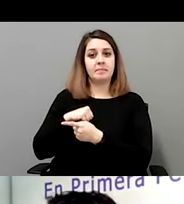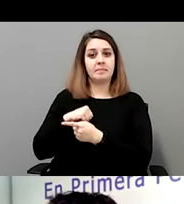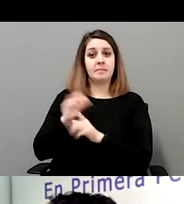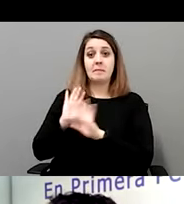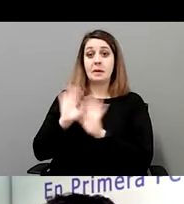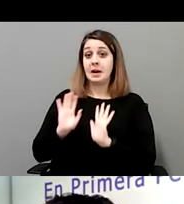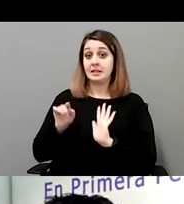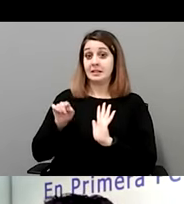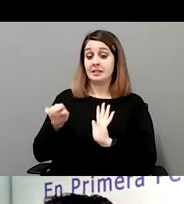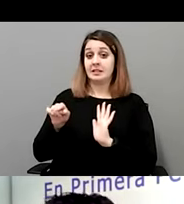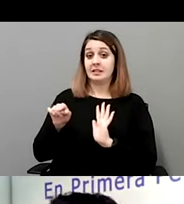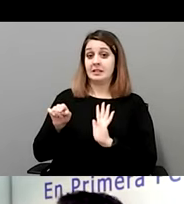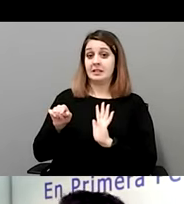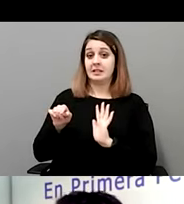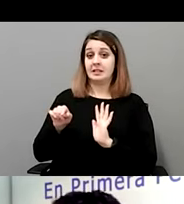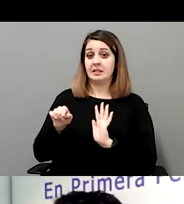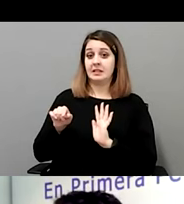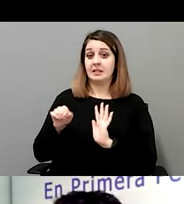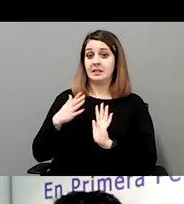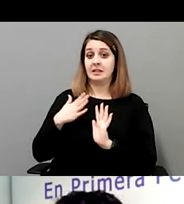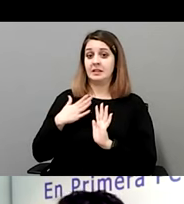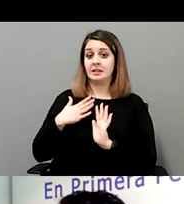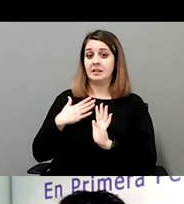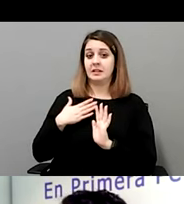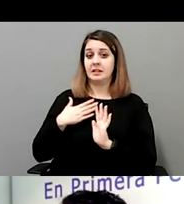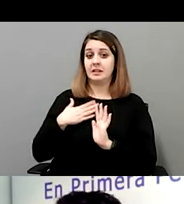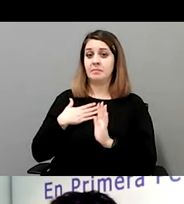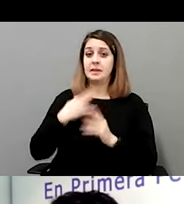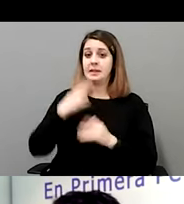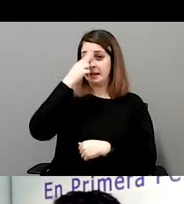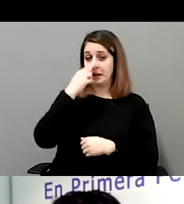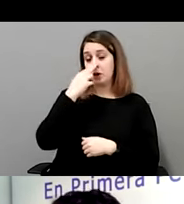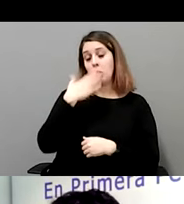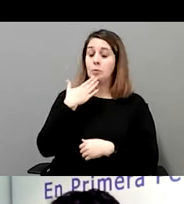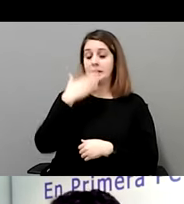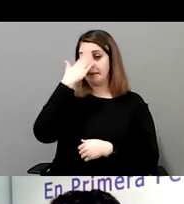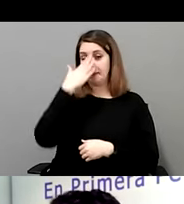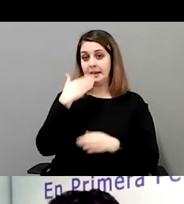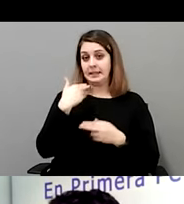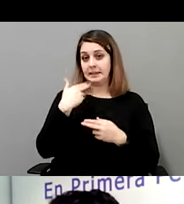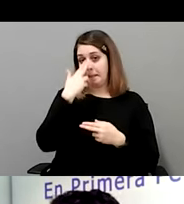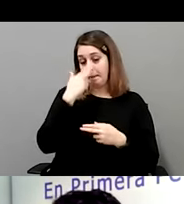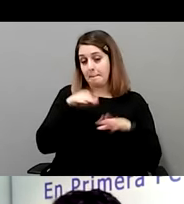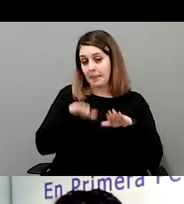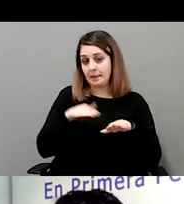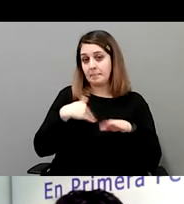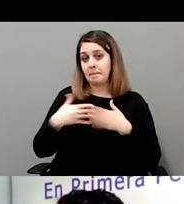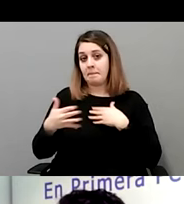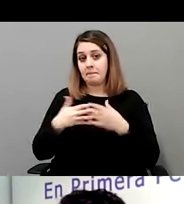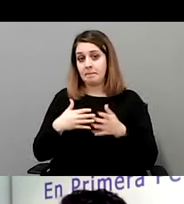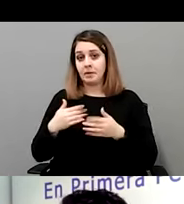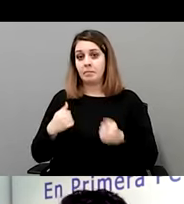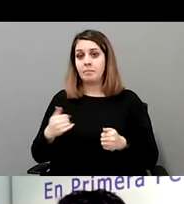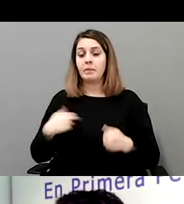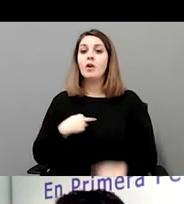simplemente es mis pies, mis manos, ¿no? Y la voz y las ideas